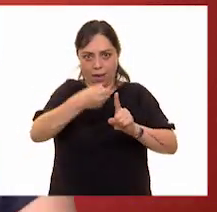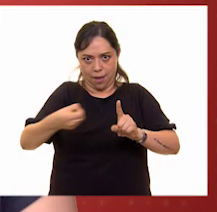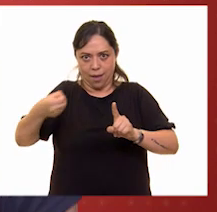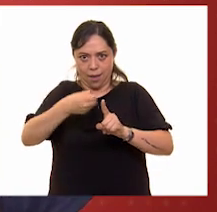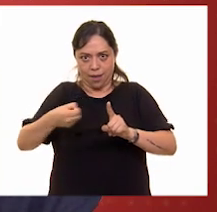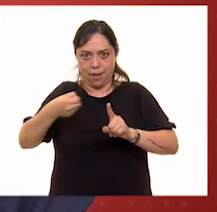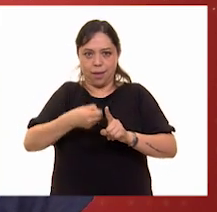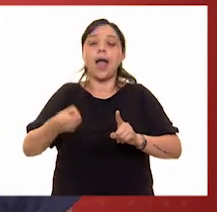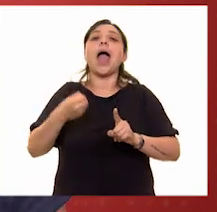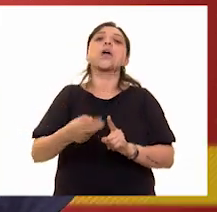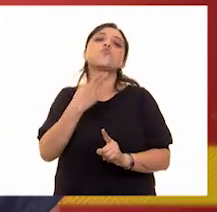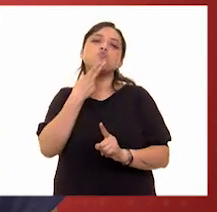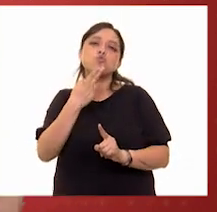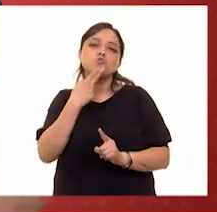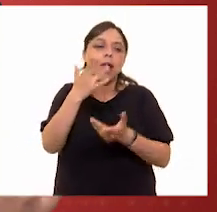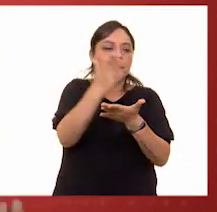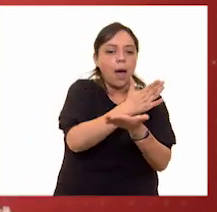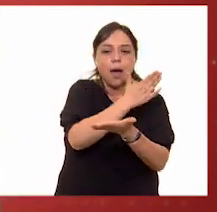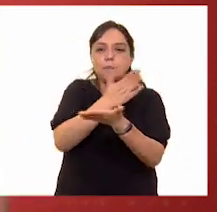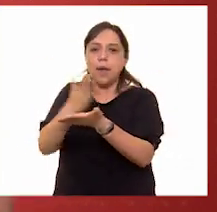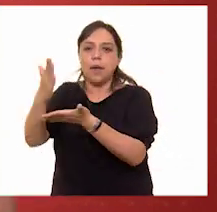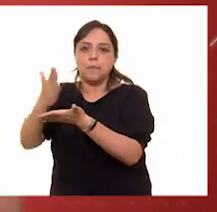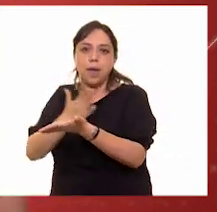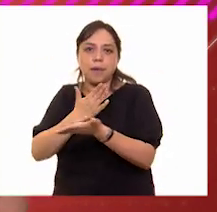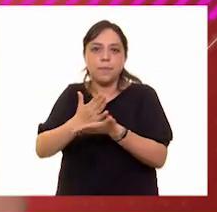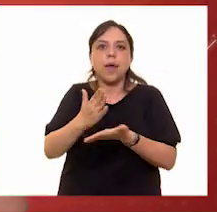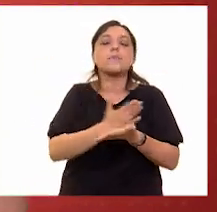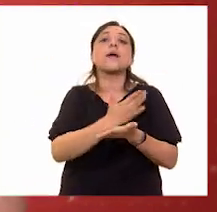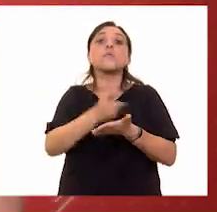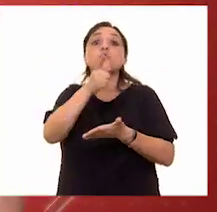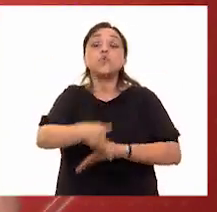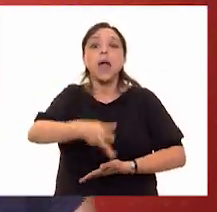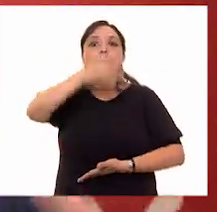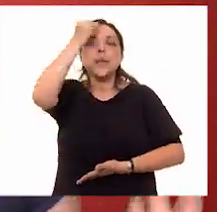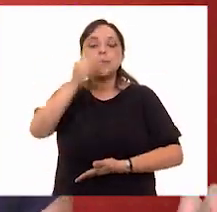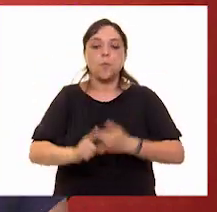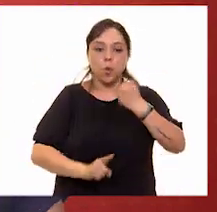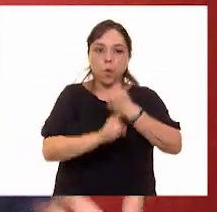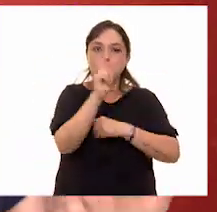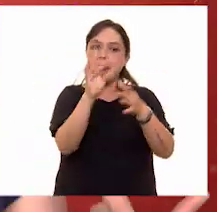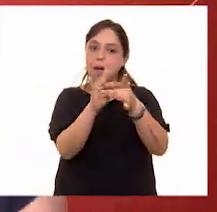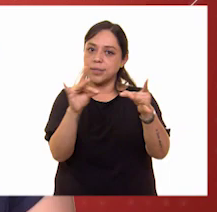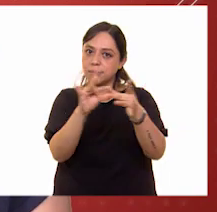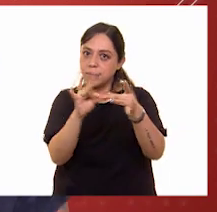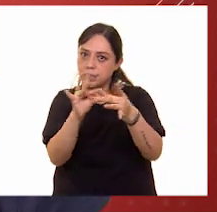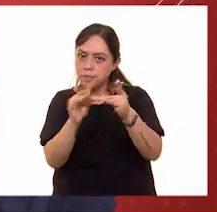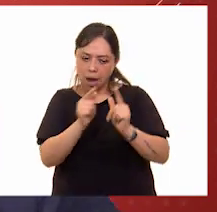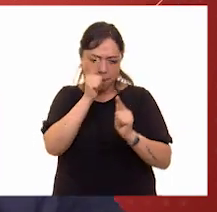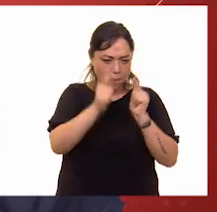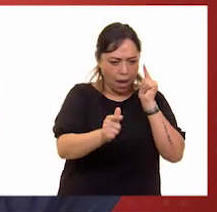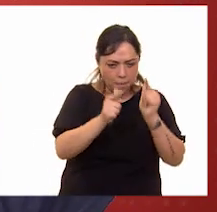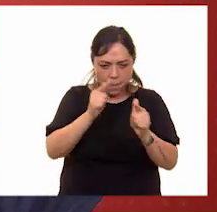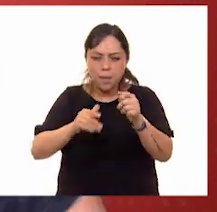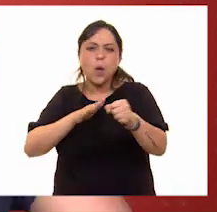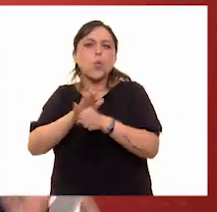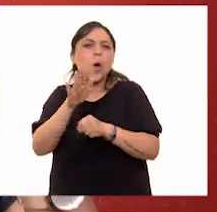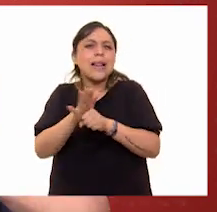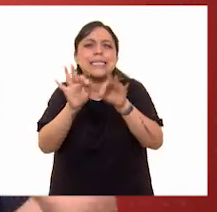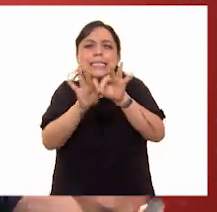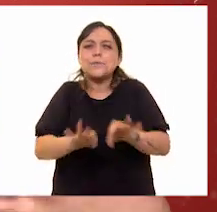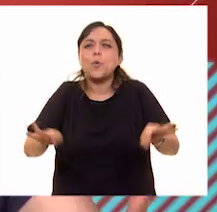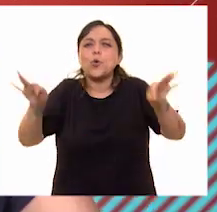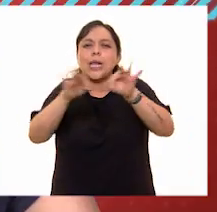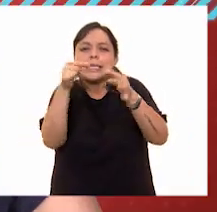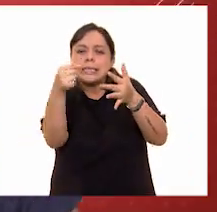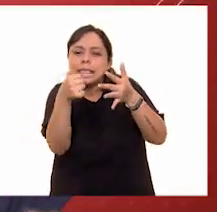fue hacer uso de las redes de clasificación, con lo que aprendieron cómo describir un problema Identificar cuáles son los detalles importantes que